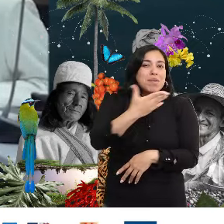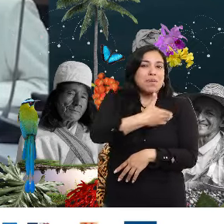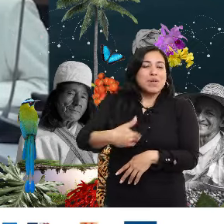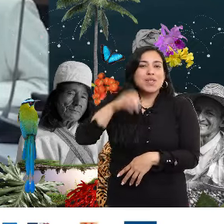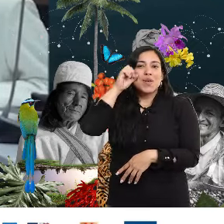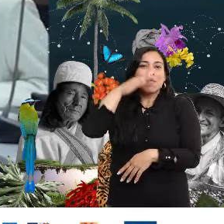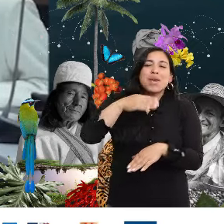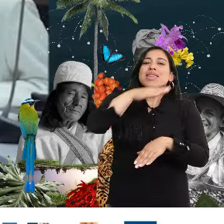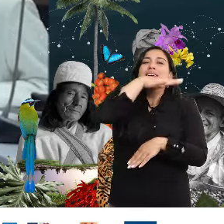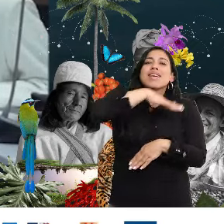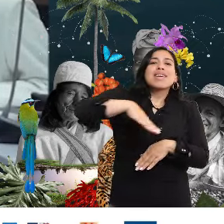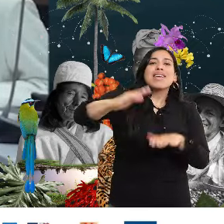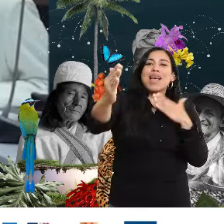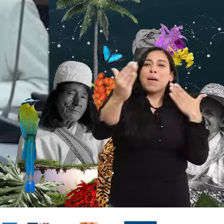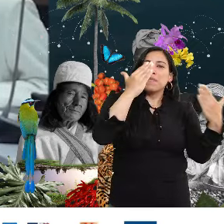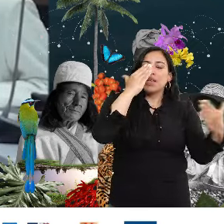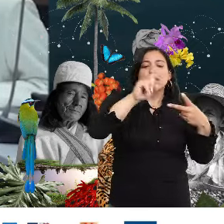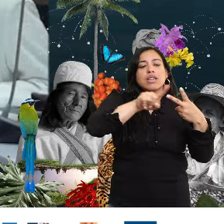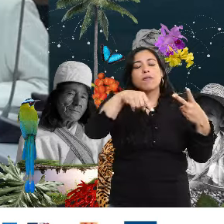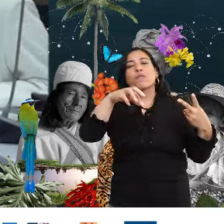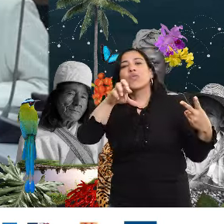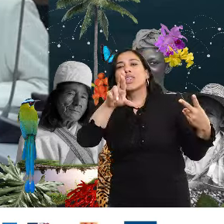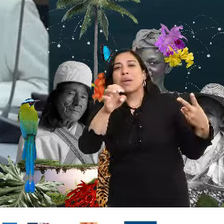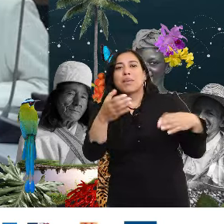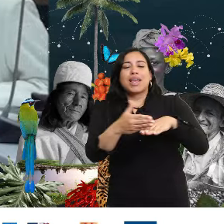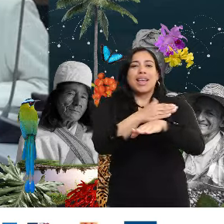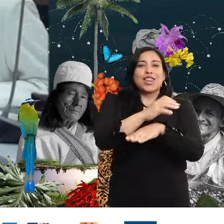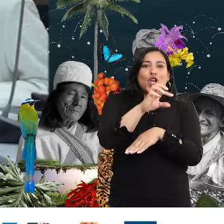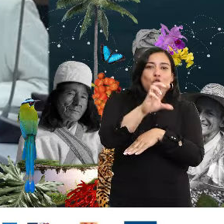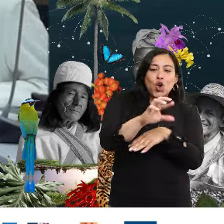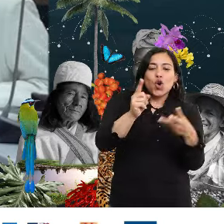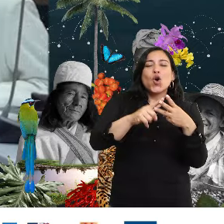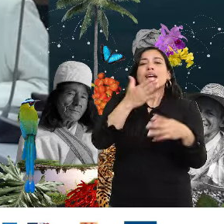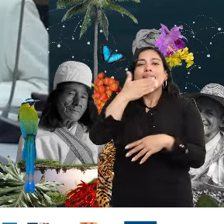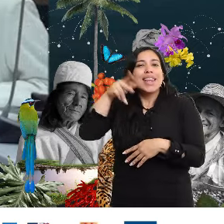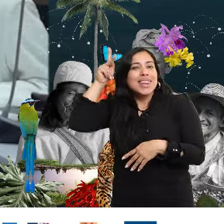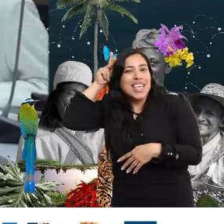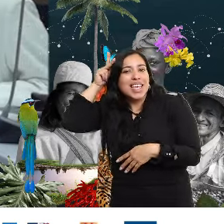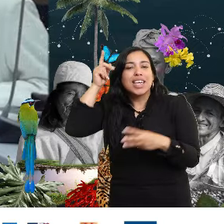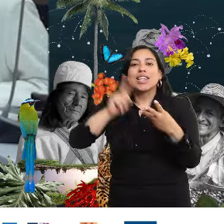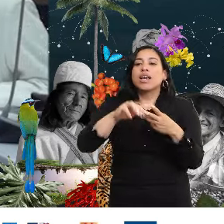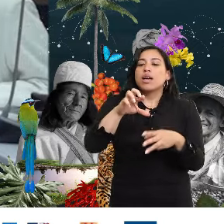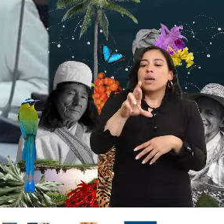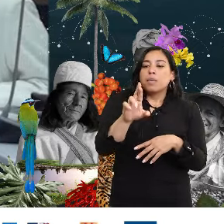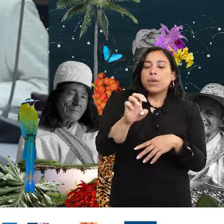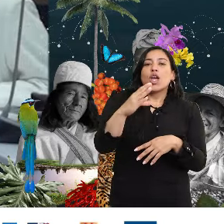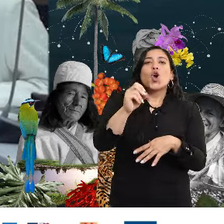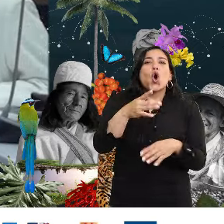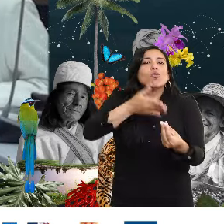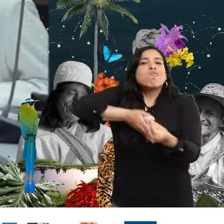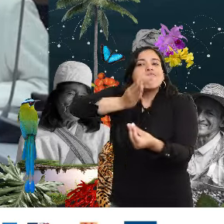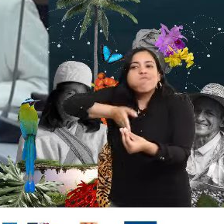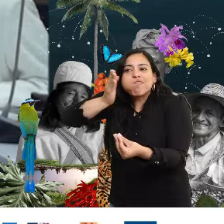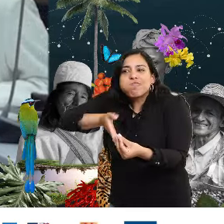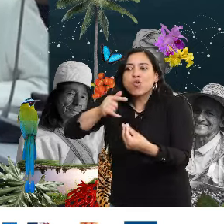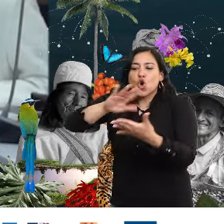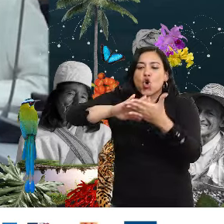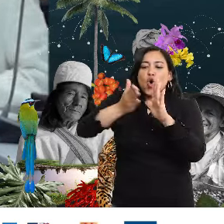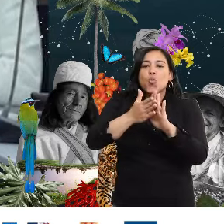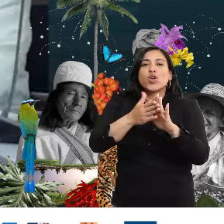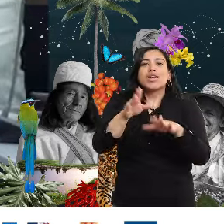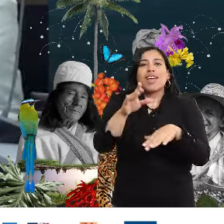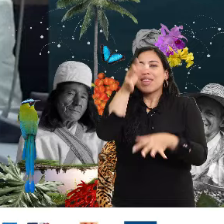pre-COP campesina, de la pre-COP afrodescendiente, de la pre-COP indígena, de la pre-COP de las religiones y las comunidades de